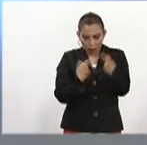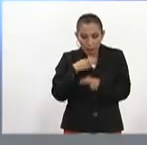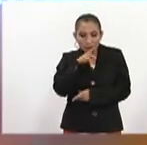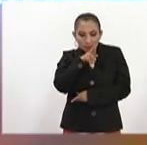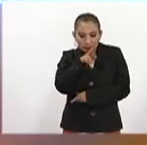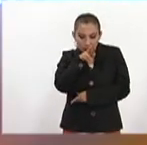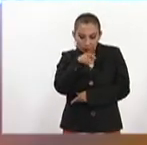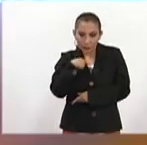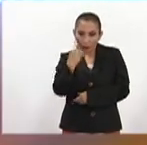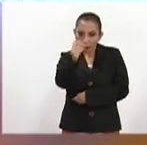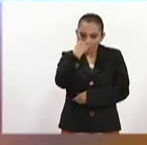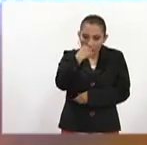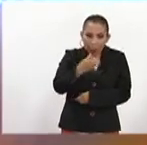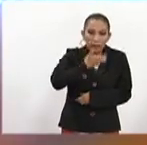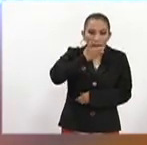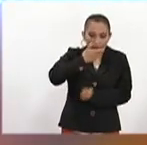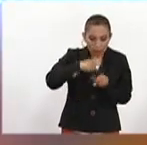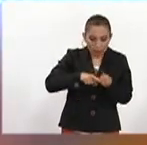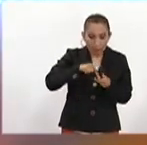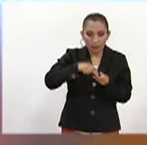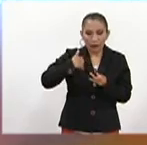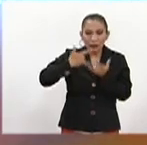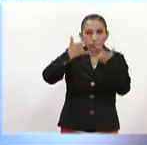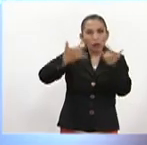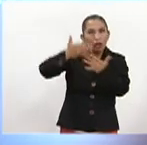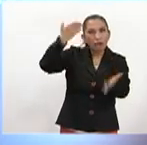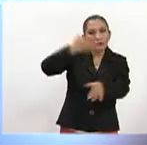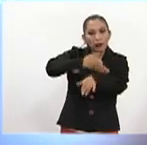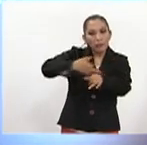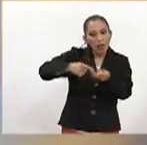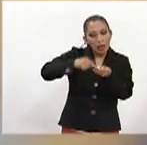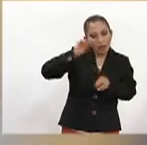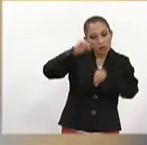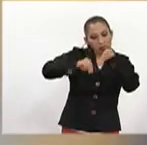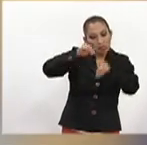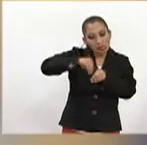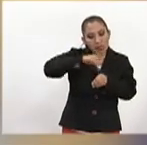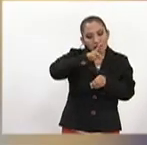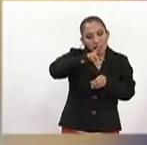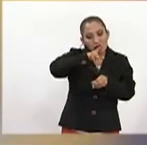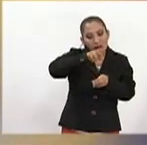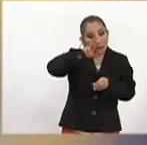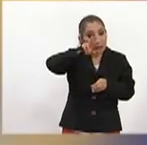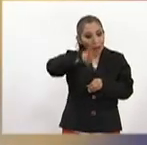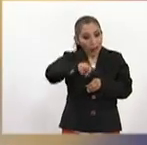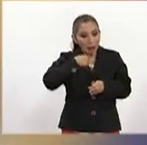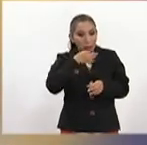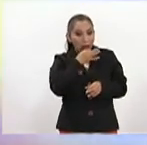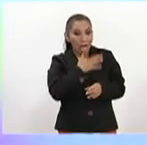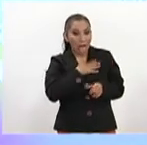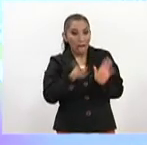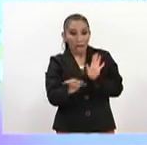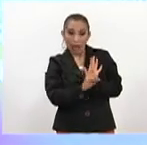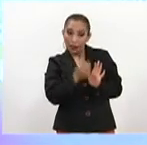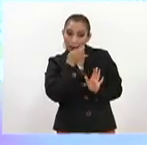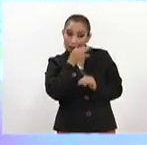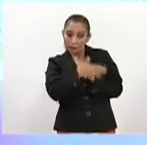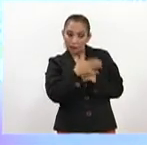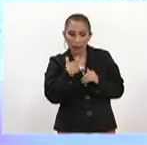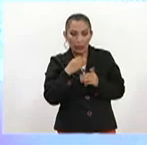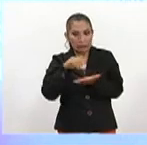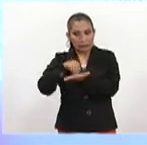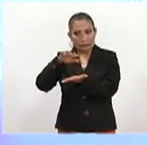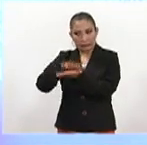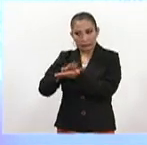sus hábitos alimenticios y sus antecedentes familiares. En caso de obtener resultados de alerta, se le pedirá agendar